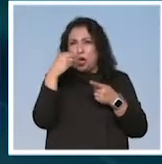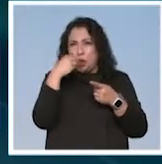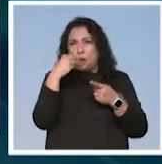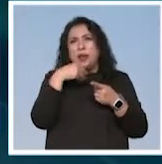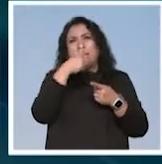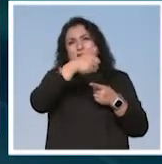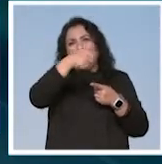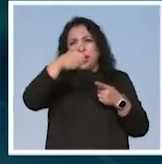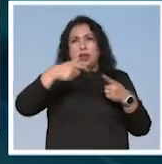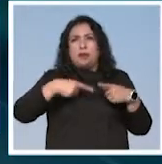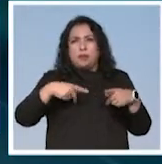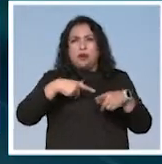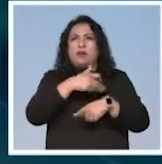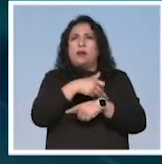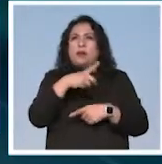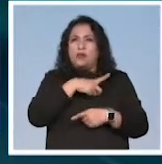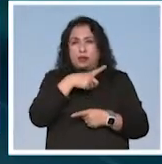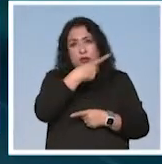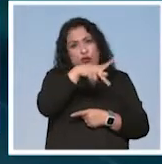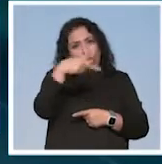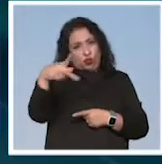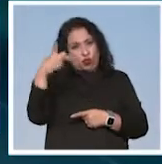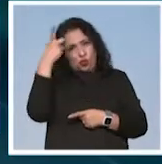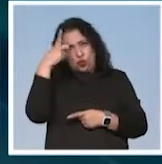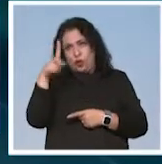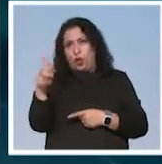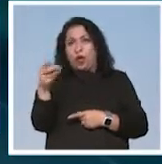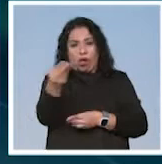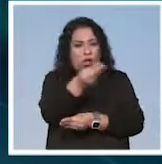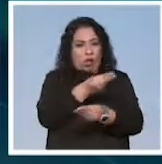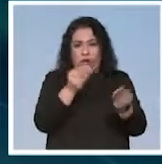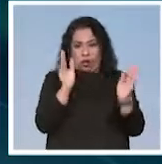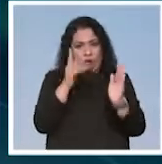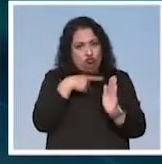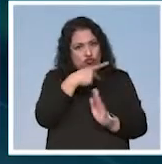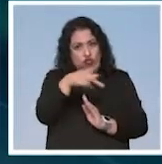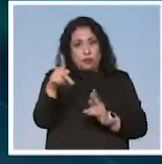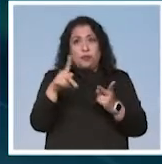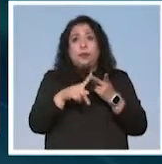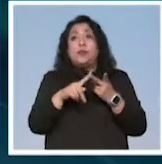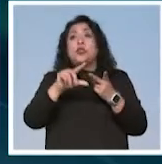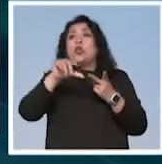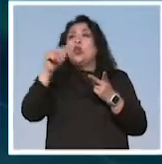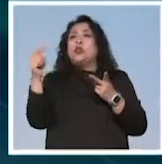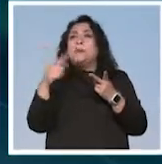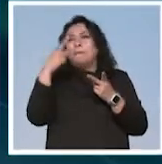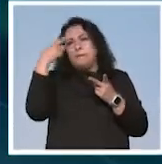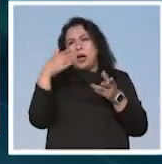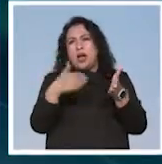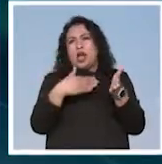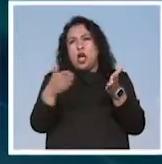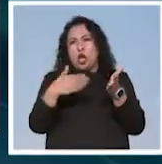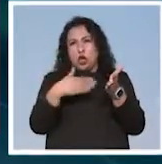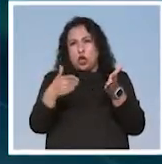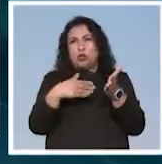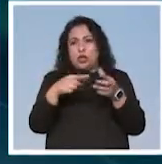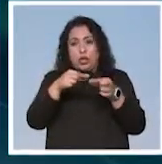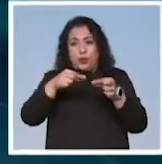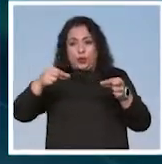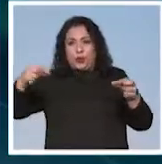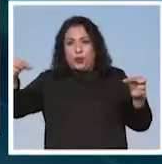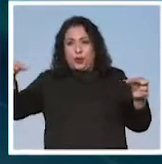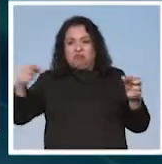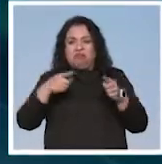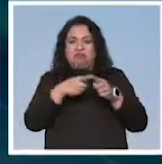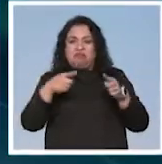cada integrante de la familia debe tener los suyos. No se intercambian. Saibashi, se usan para cocinar, son más largos y